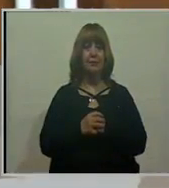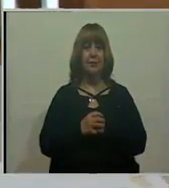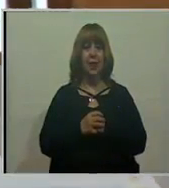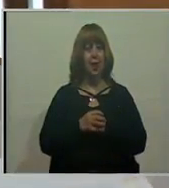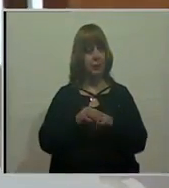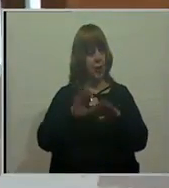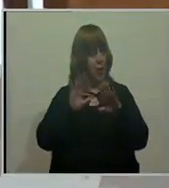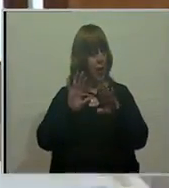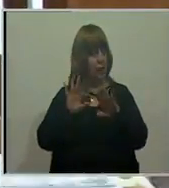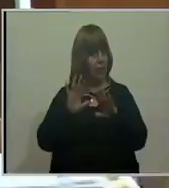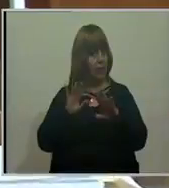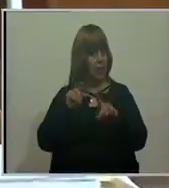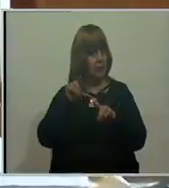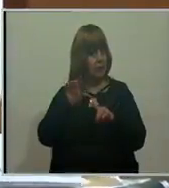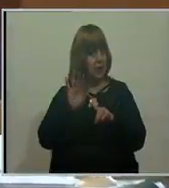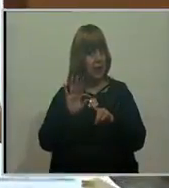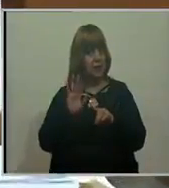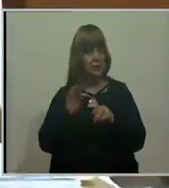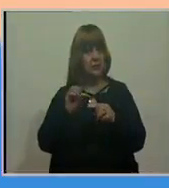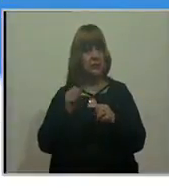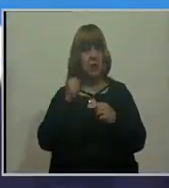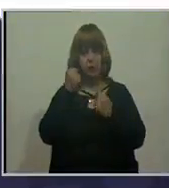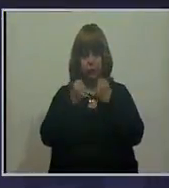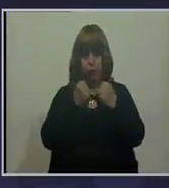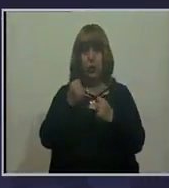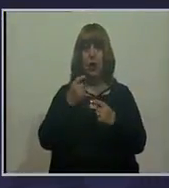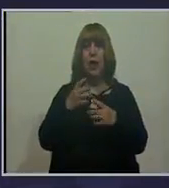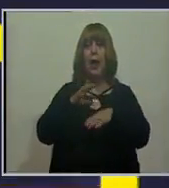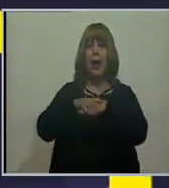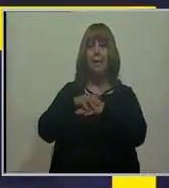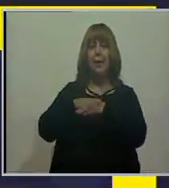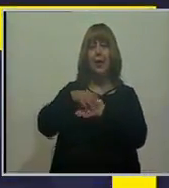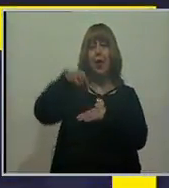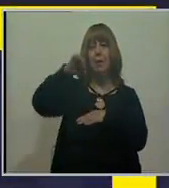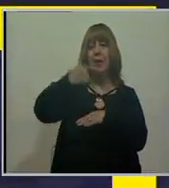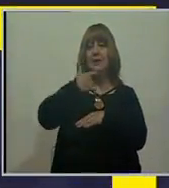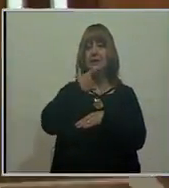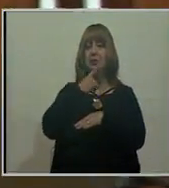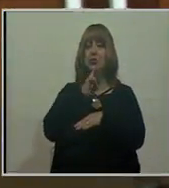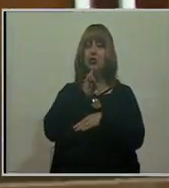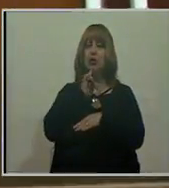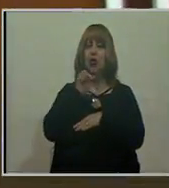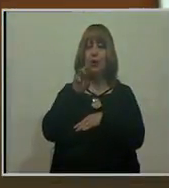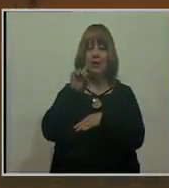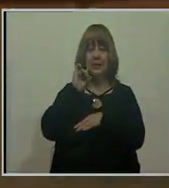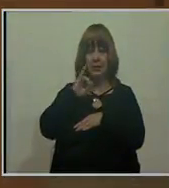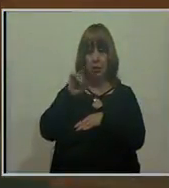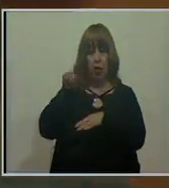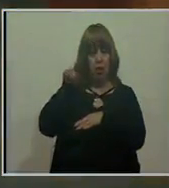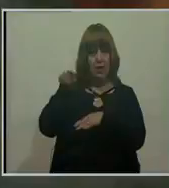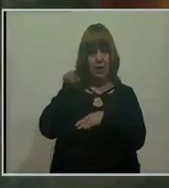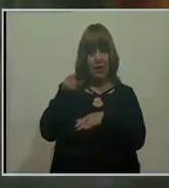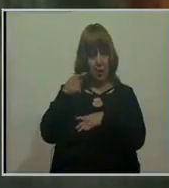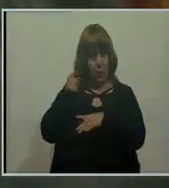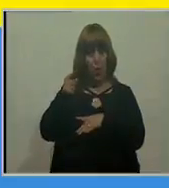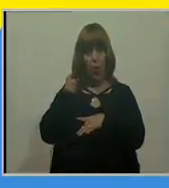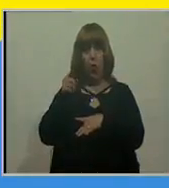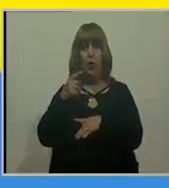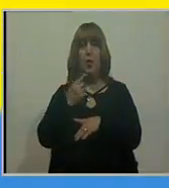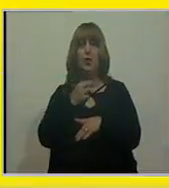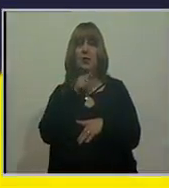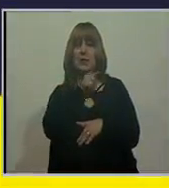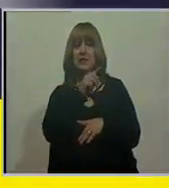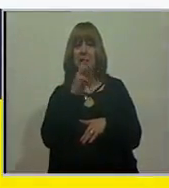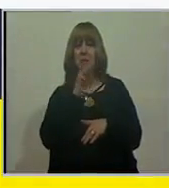Amenazas, golpes y obsesión. Declararon los amigos de Fernando Pastorizo y dijeron que el chico vivió un infierno con Nair. Aseguraron